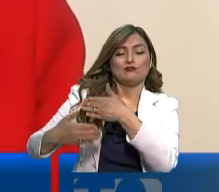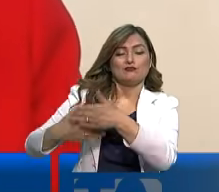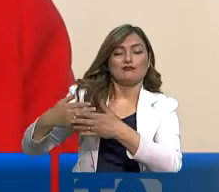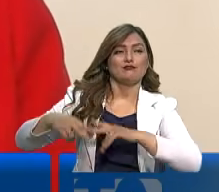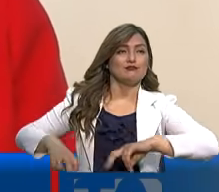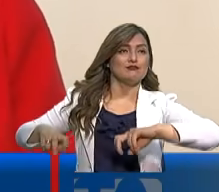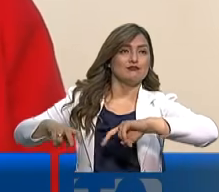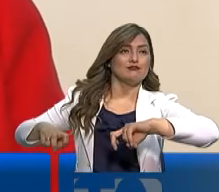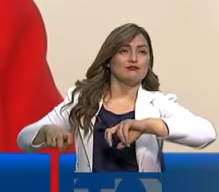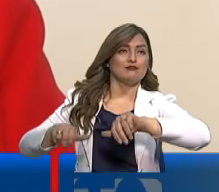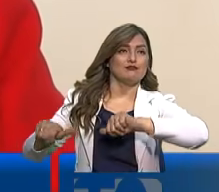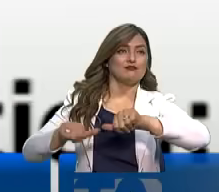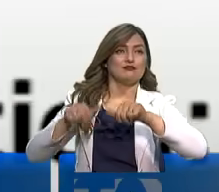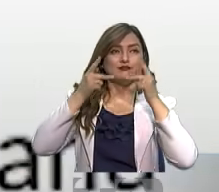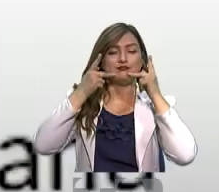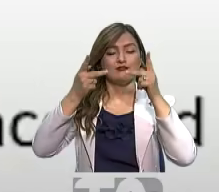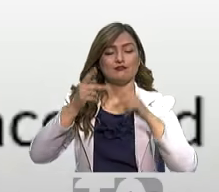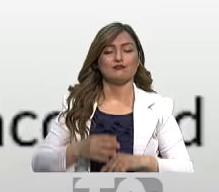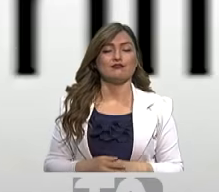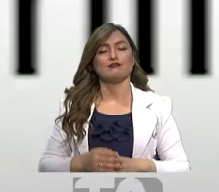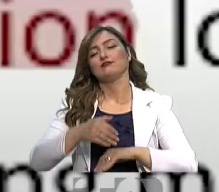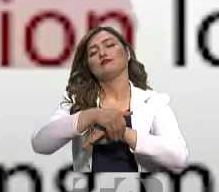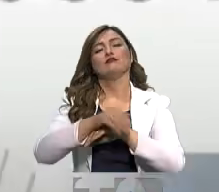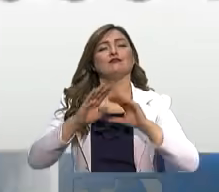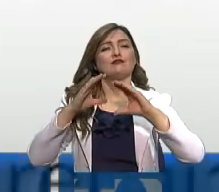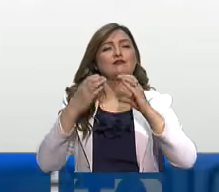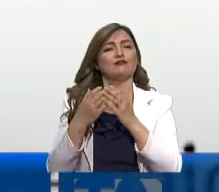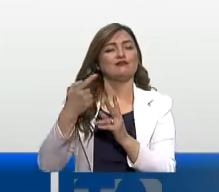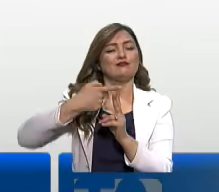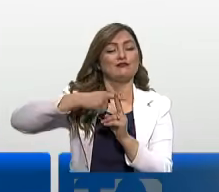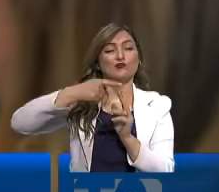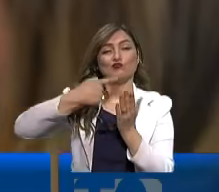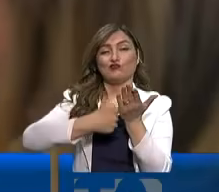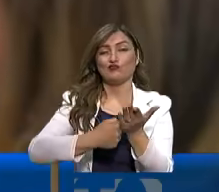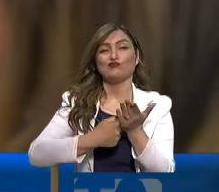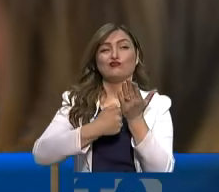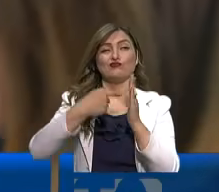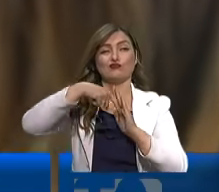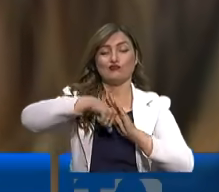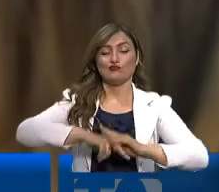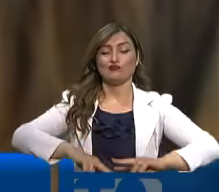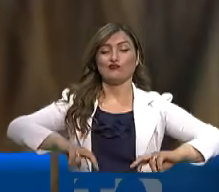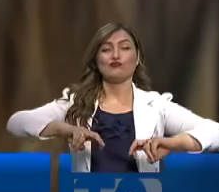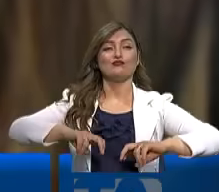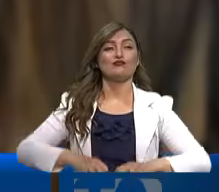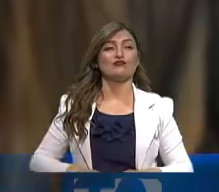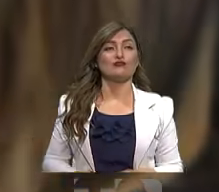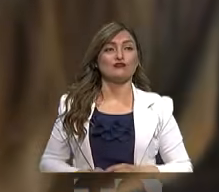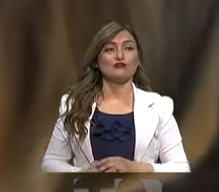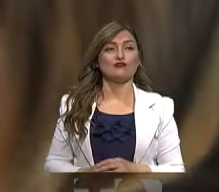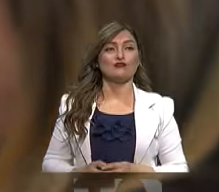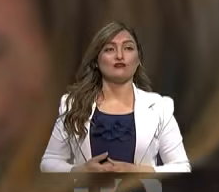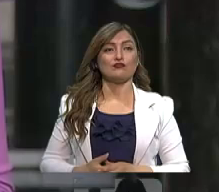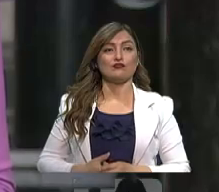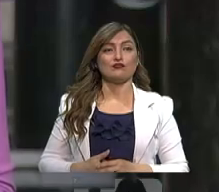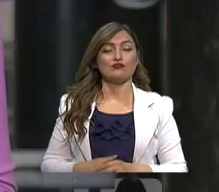procesos de investigación de la administración pública. Esta tarde la Comisión empezará el análisis de esta investigación. En Quito, Andrea Samaniego,